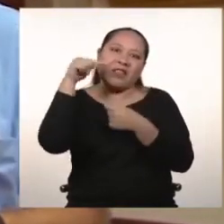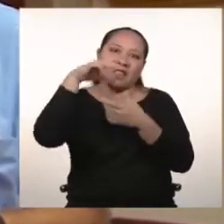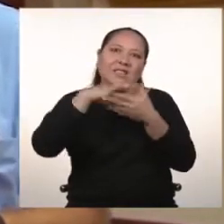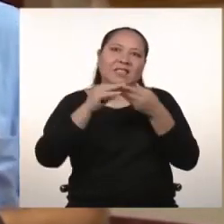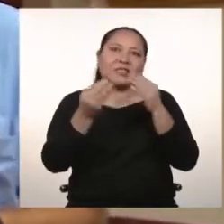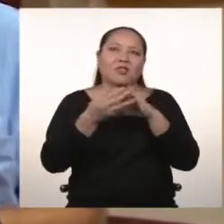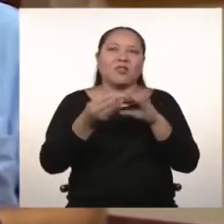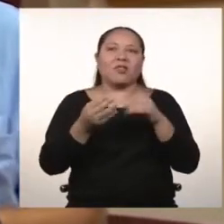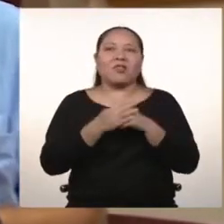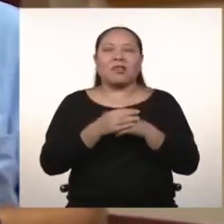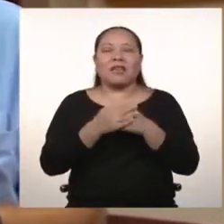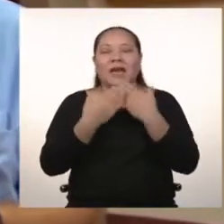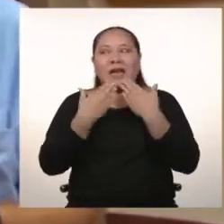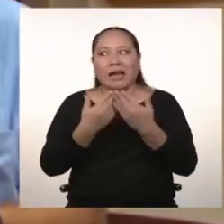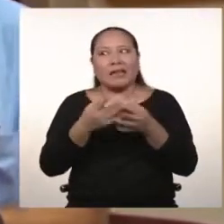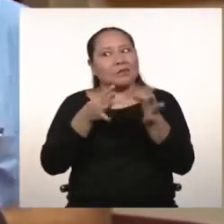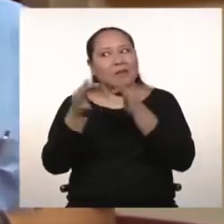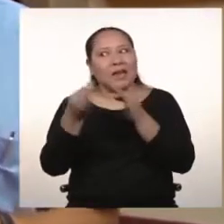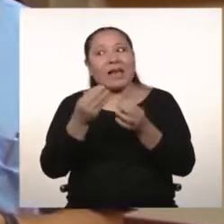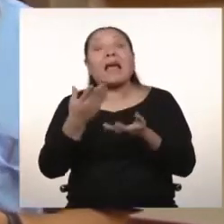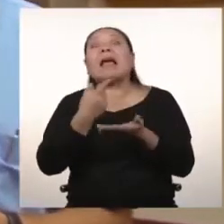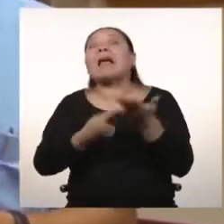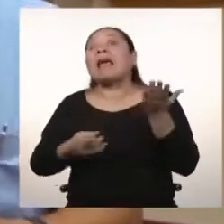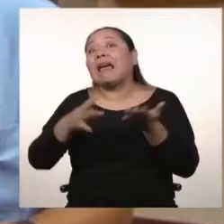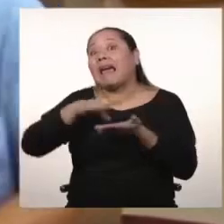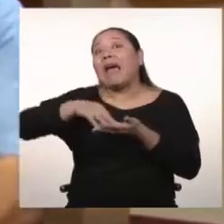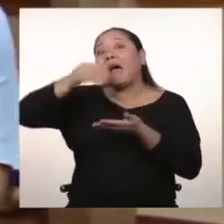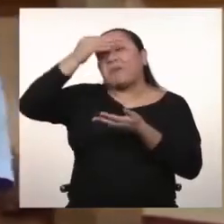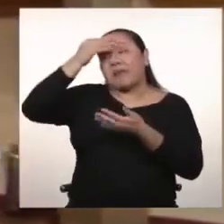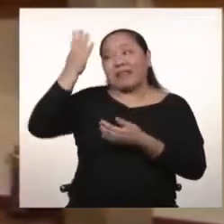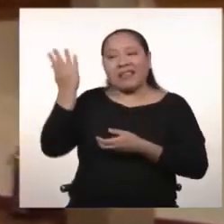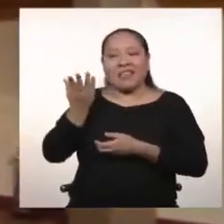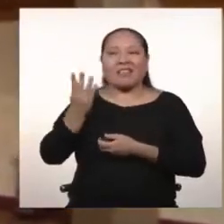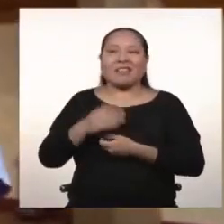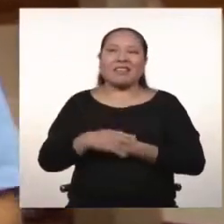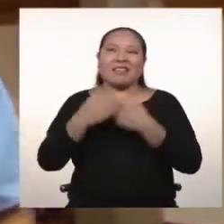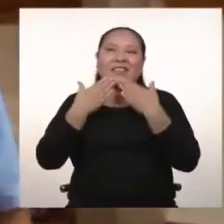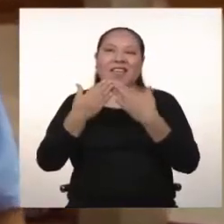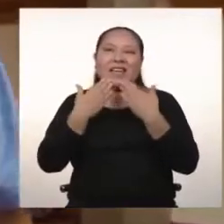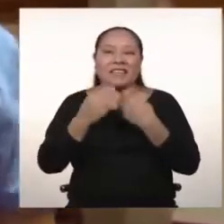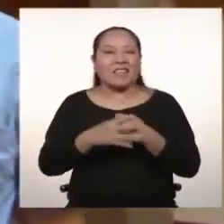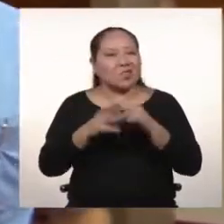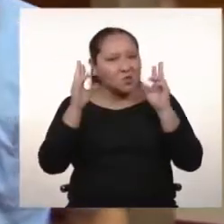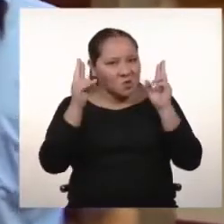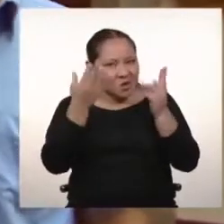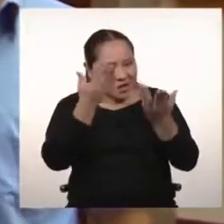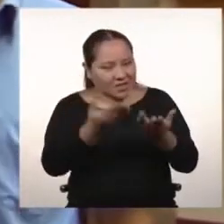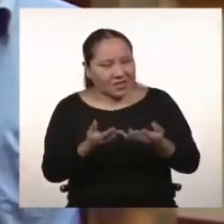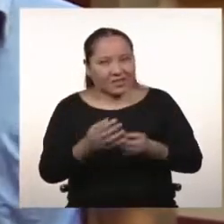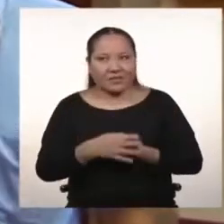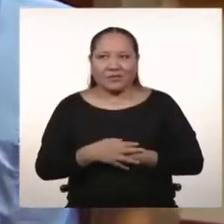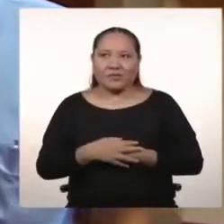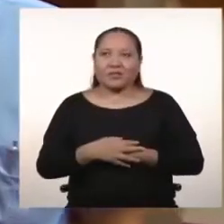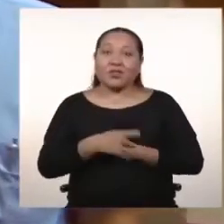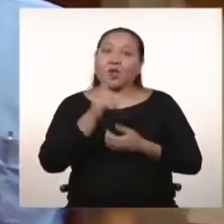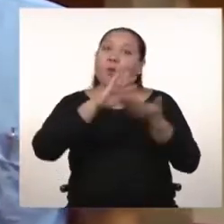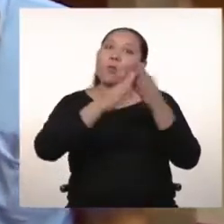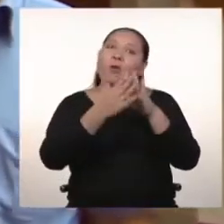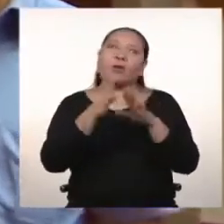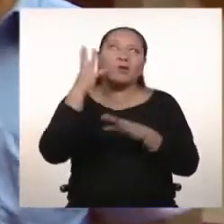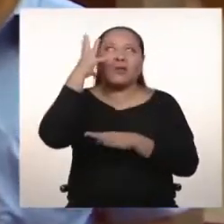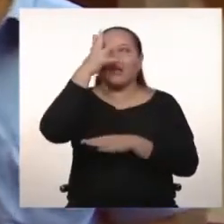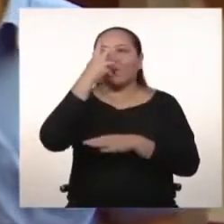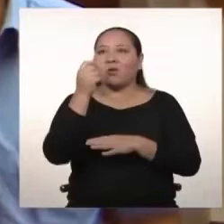historia y a rendirle cuentas También muy bien deseo mucha suerte son pueblos tan